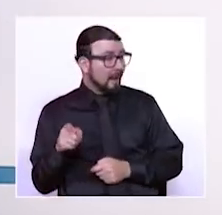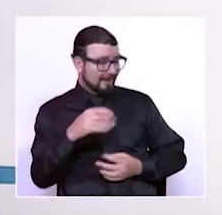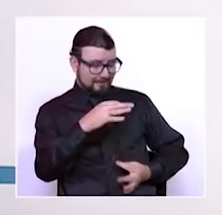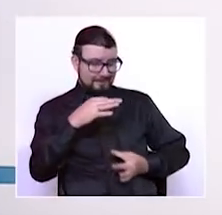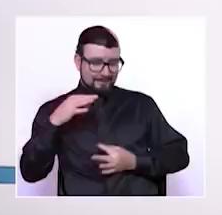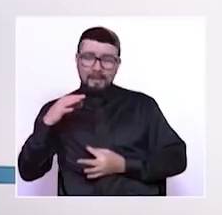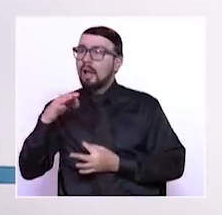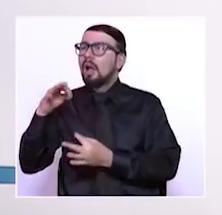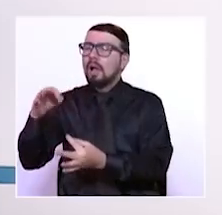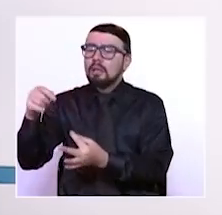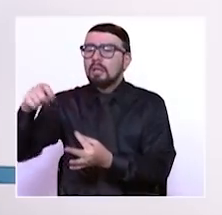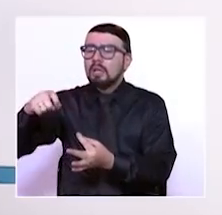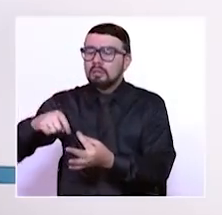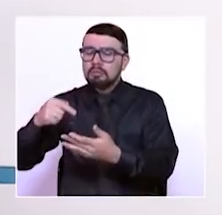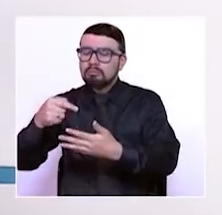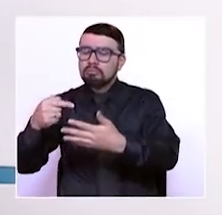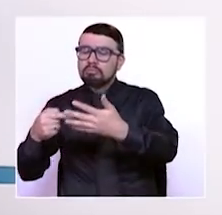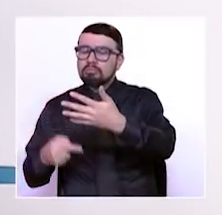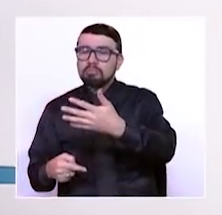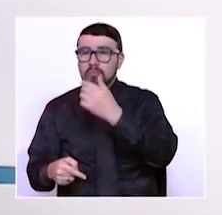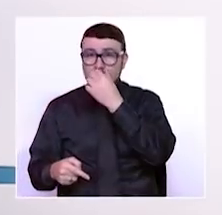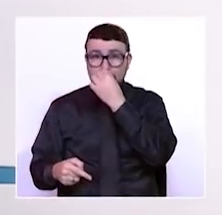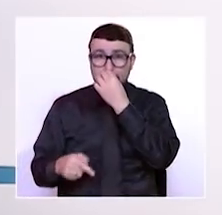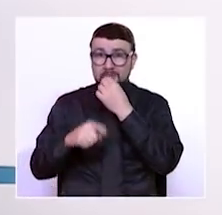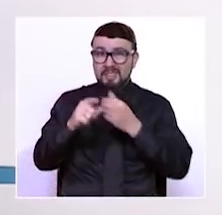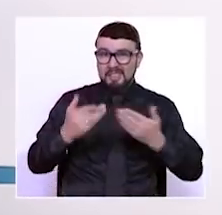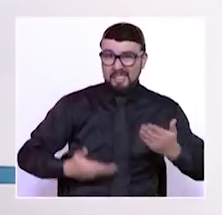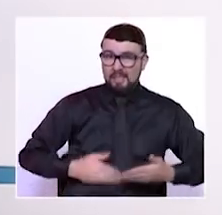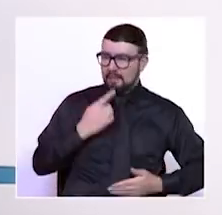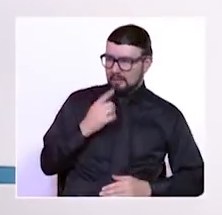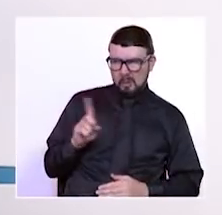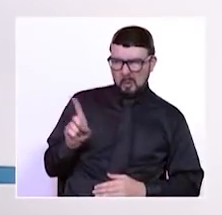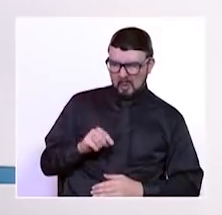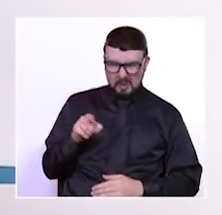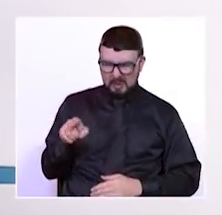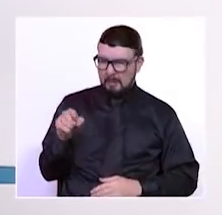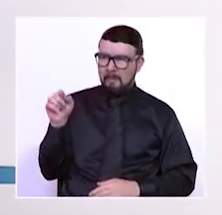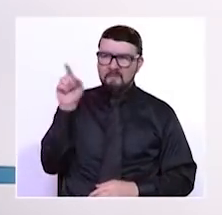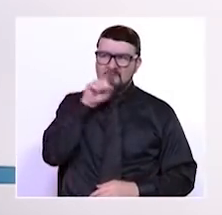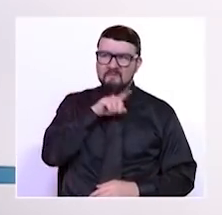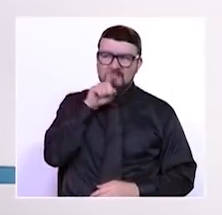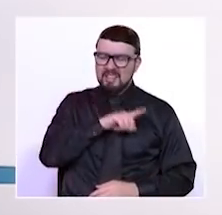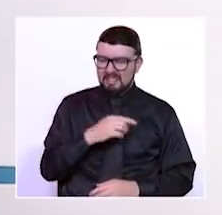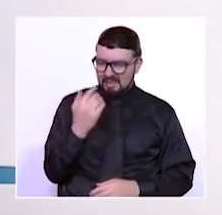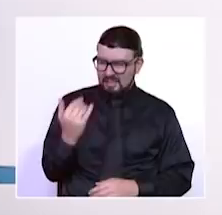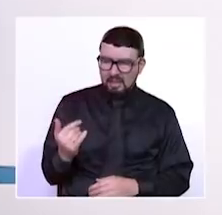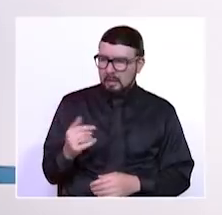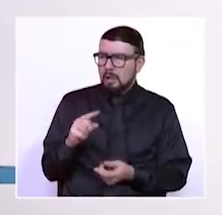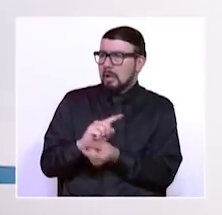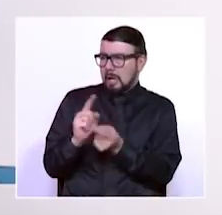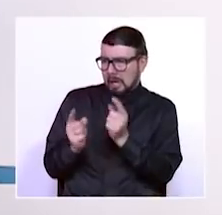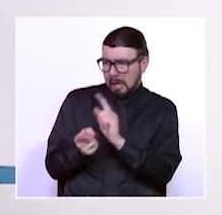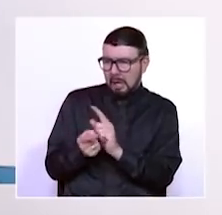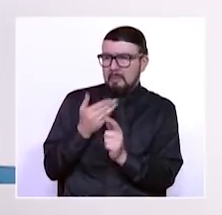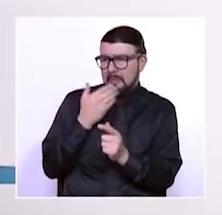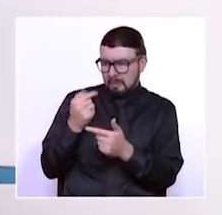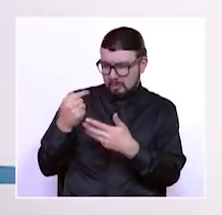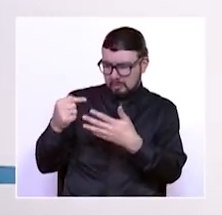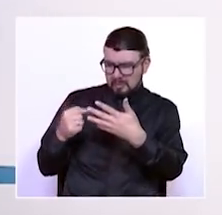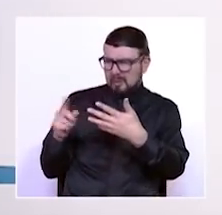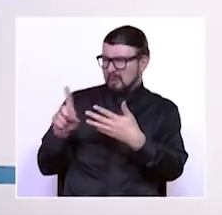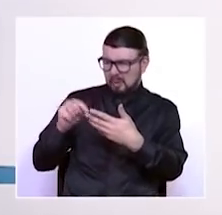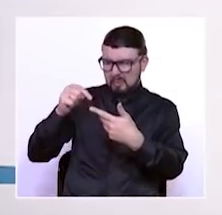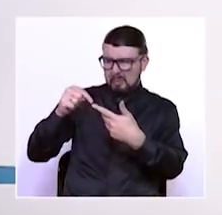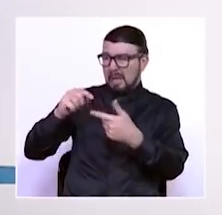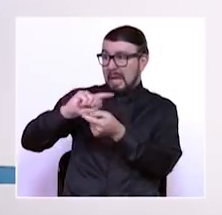más barato, o que este es 2 por 1, y juegan con la conciencia de ustedes y los enredan y los